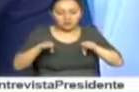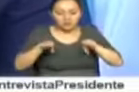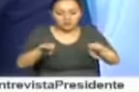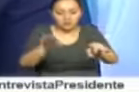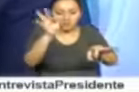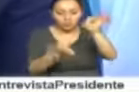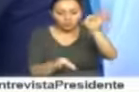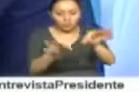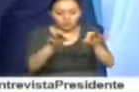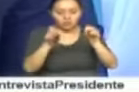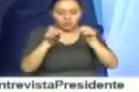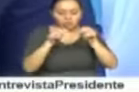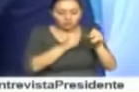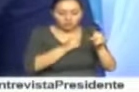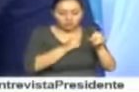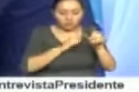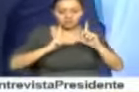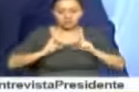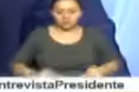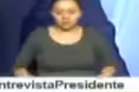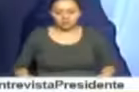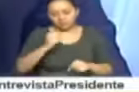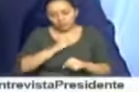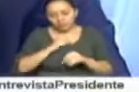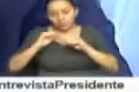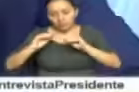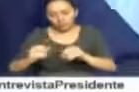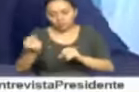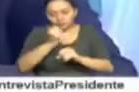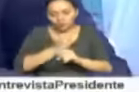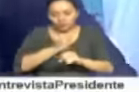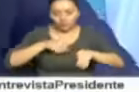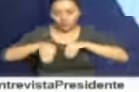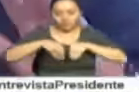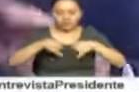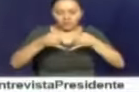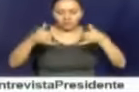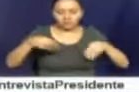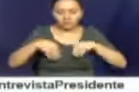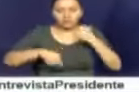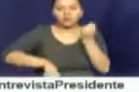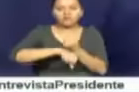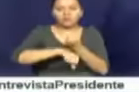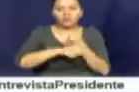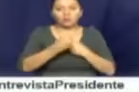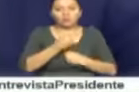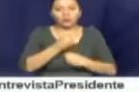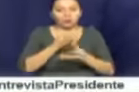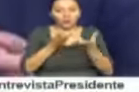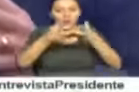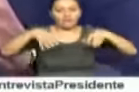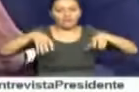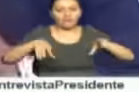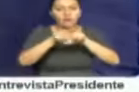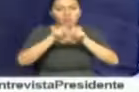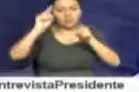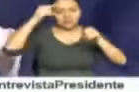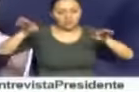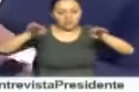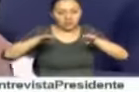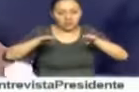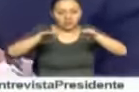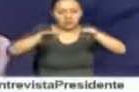sistema educativo propio, sistema de salud propio, sistema de museos propio, sistema de supermercados propio, hasta equipo de fútbol propio. ¿Ya? Entonces, ¿el